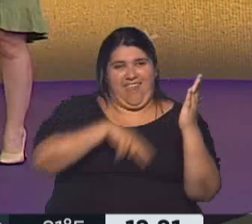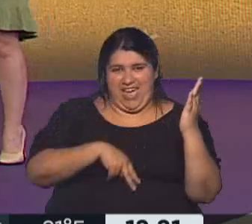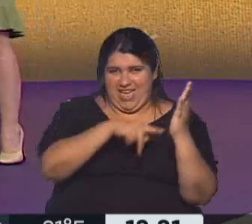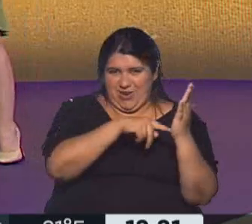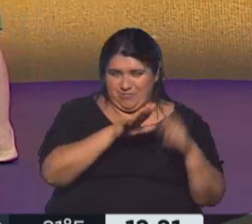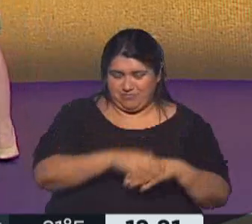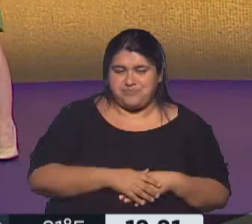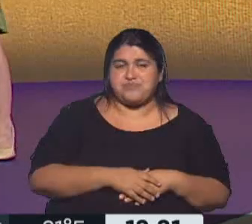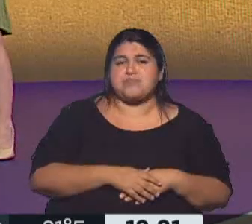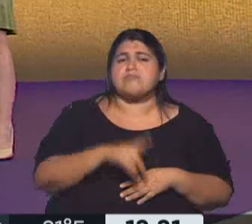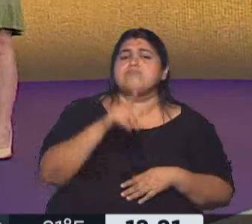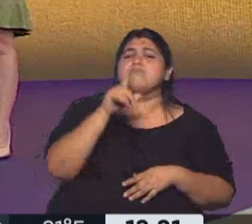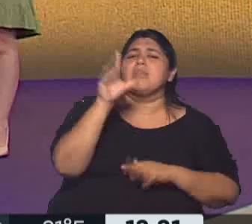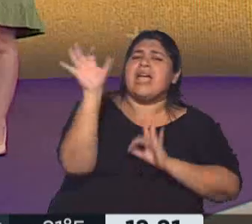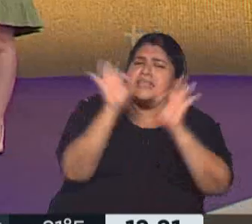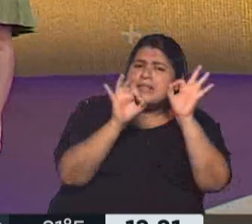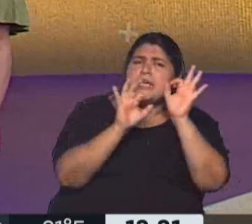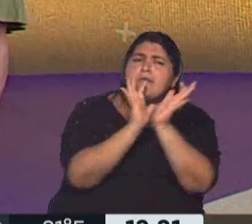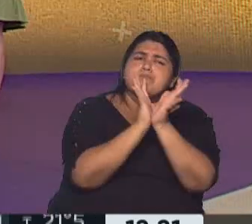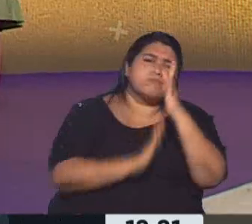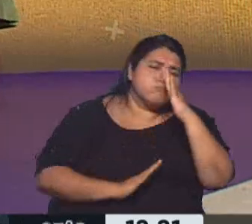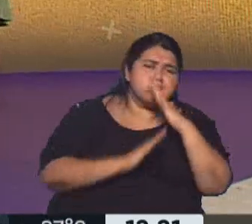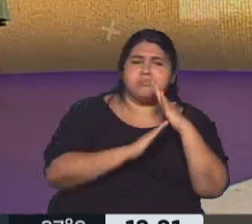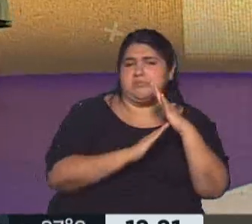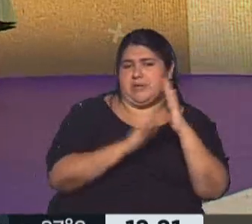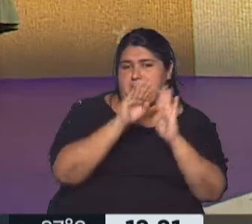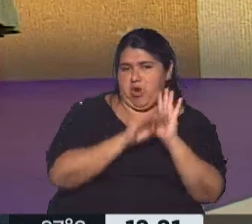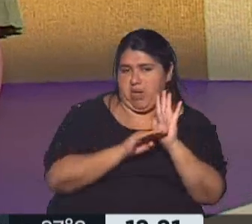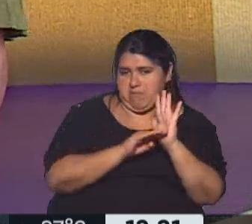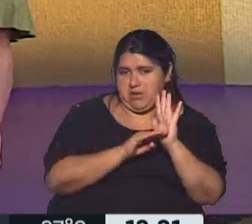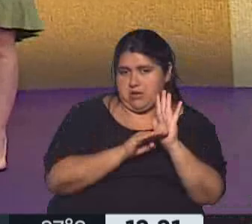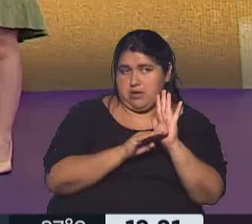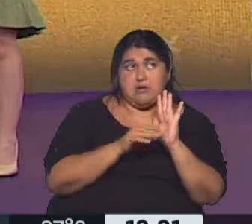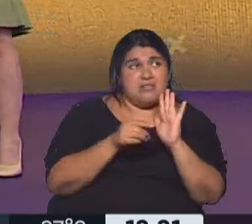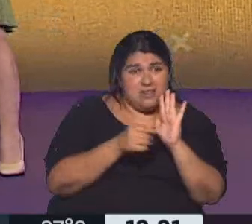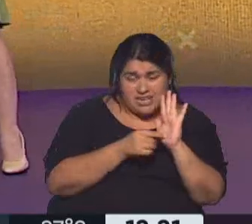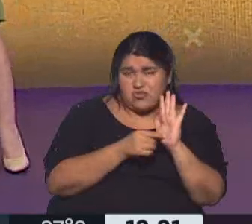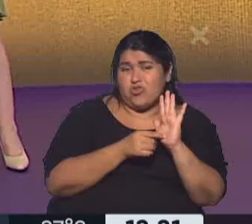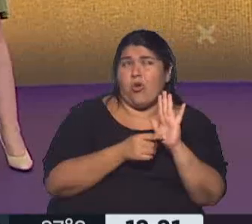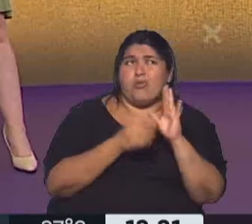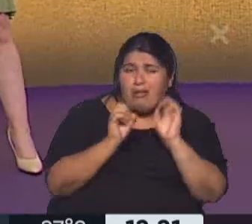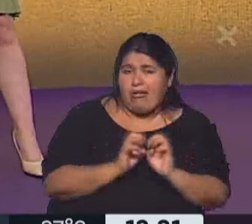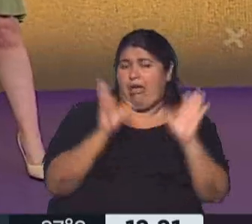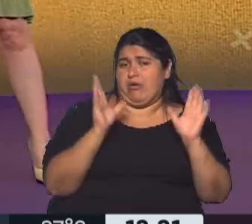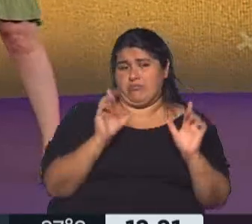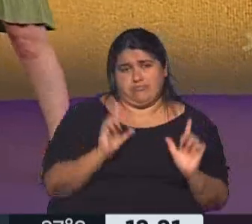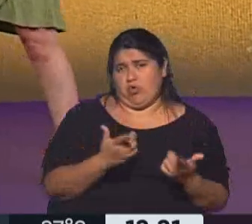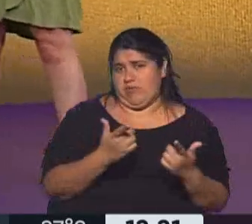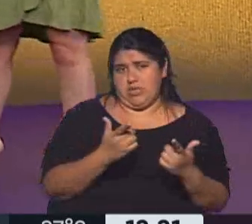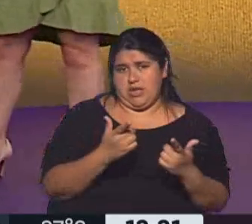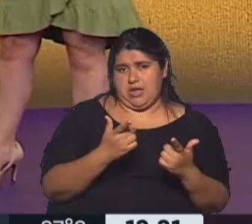párrafo. La estrategia y la condicionalidad del programa no eran lo suficientemente sólidas para abordar los